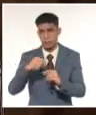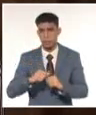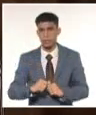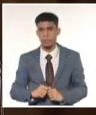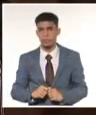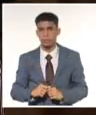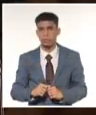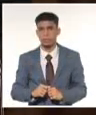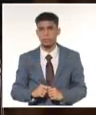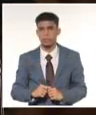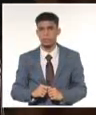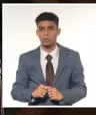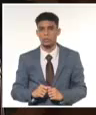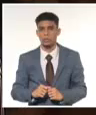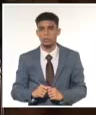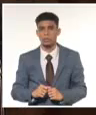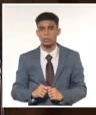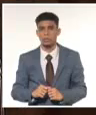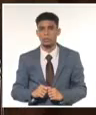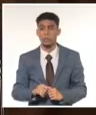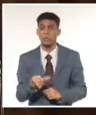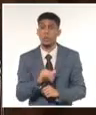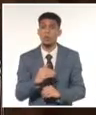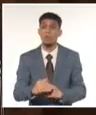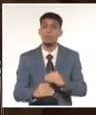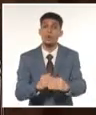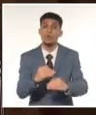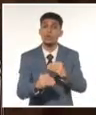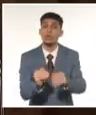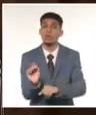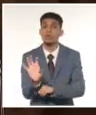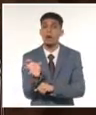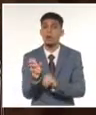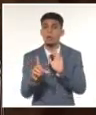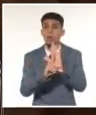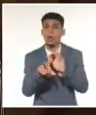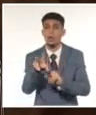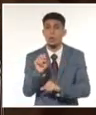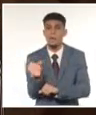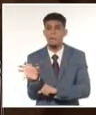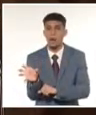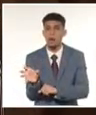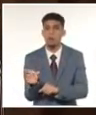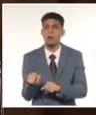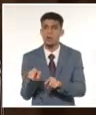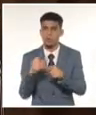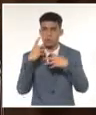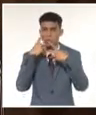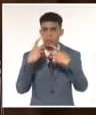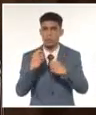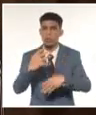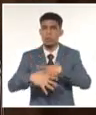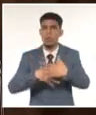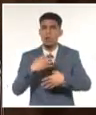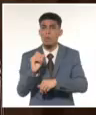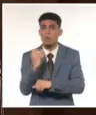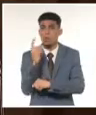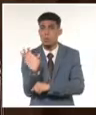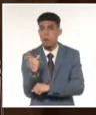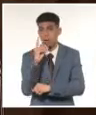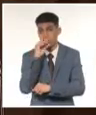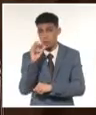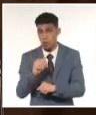integrada y multisectorial el proceso de la bancarización. No es solo un problema del banco, es un tema de